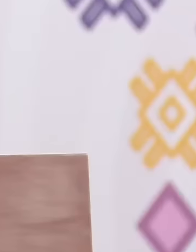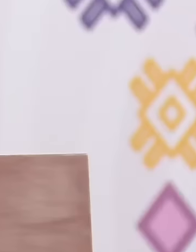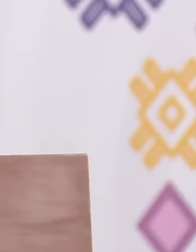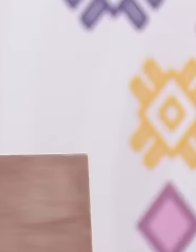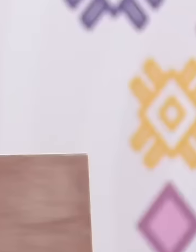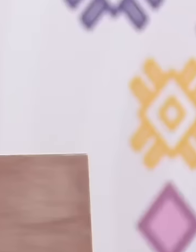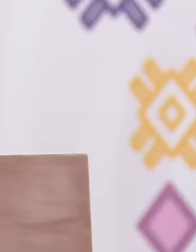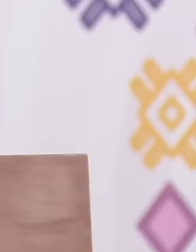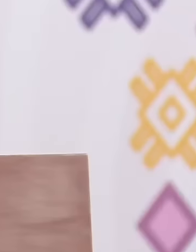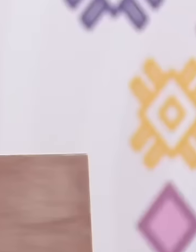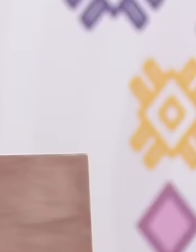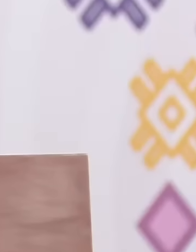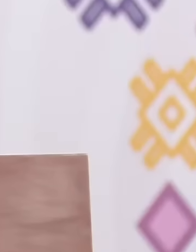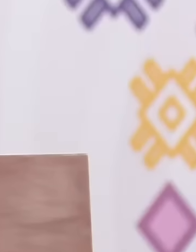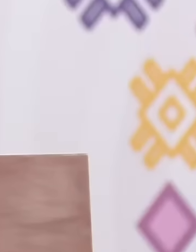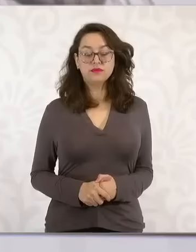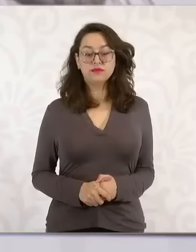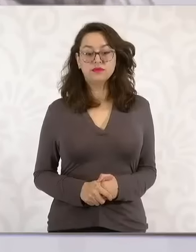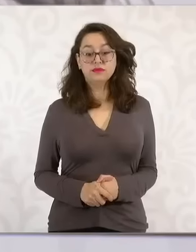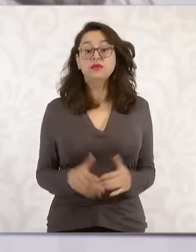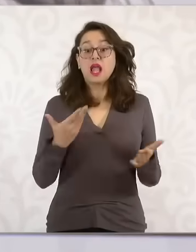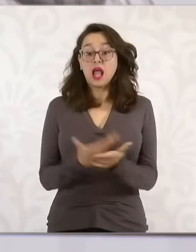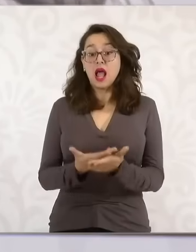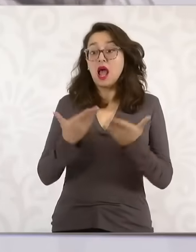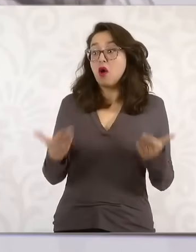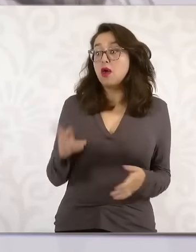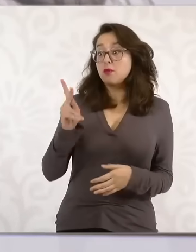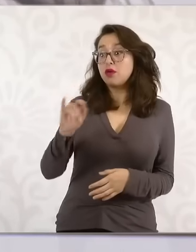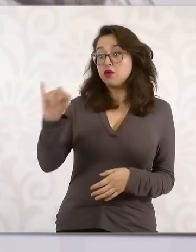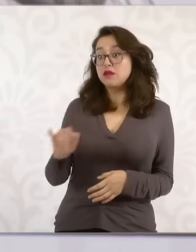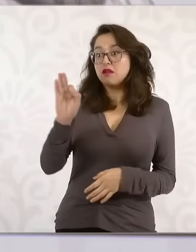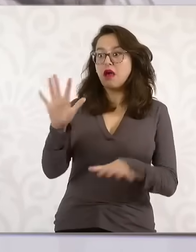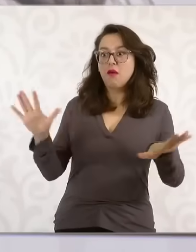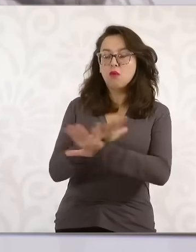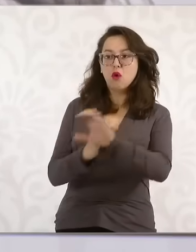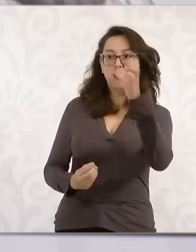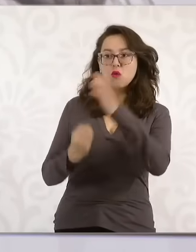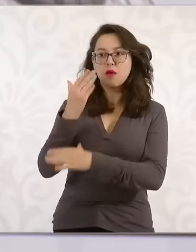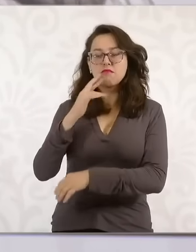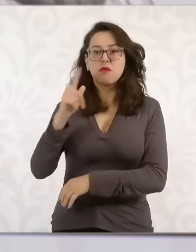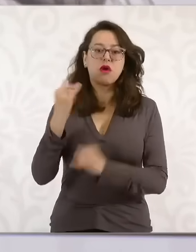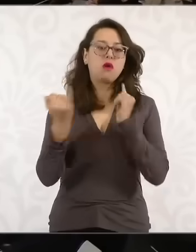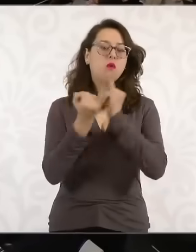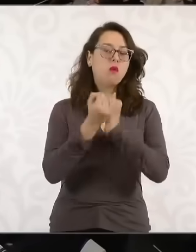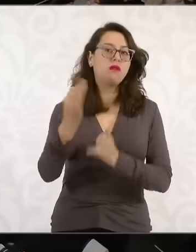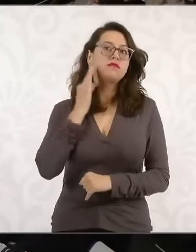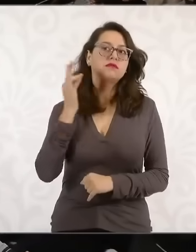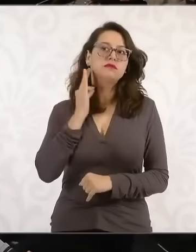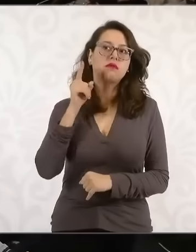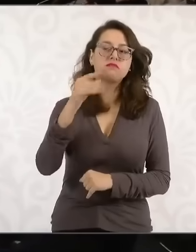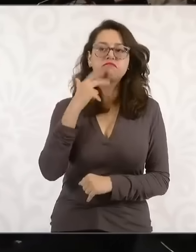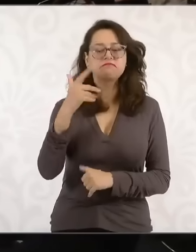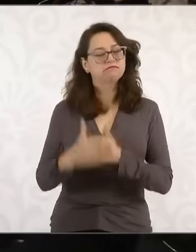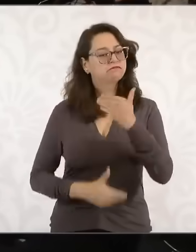país. Y vamos a seguir colaborando, cooperando en el marco pues, de estos principios. Presidenta,